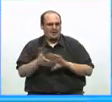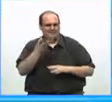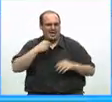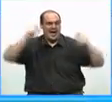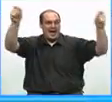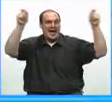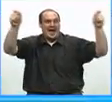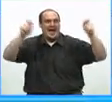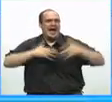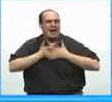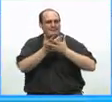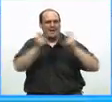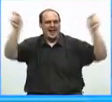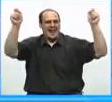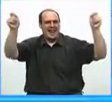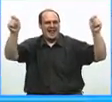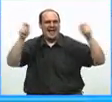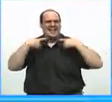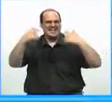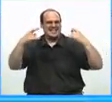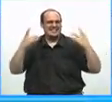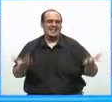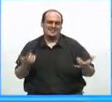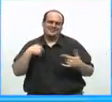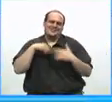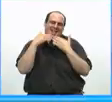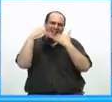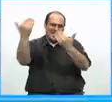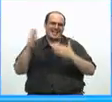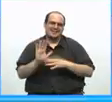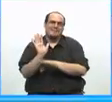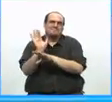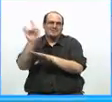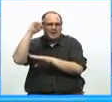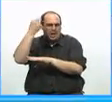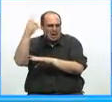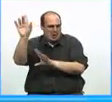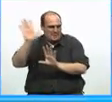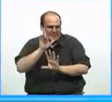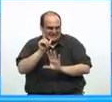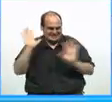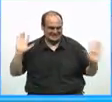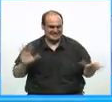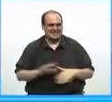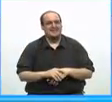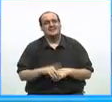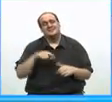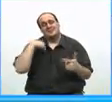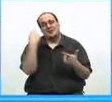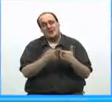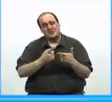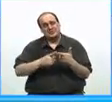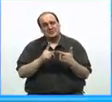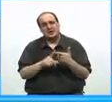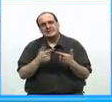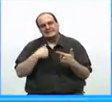te demuestran cariño de esa manera así que les agradezco eh con respecto a lo otro y la verdad que que